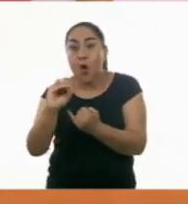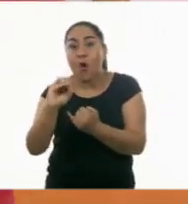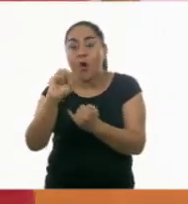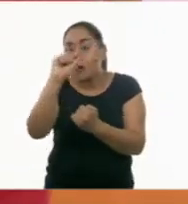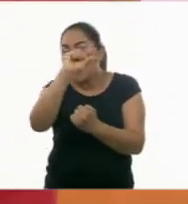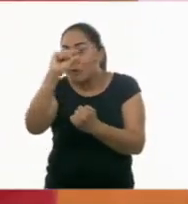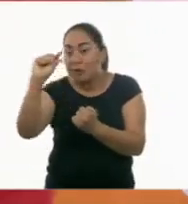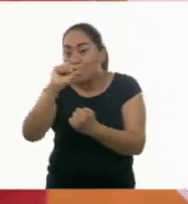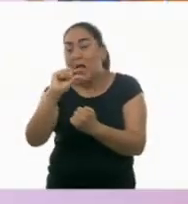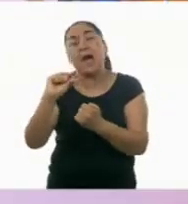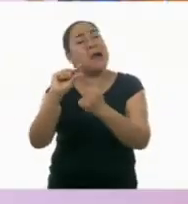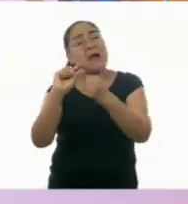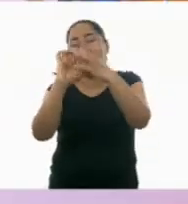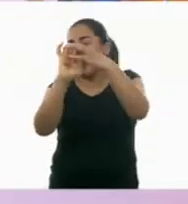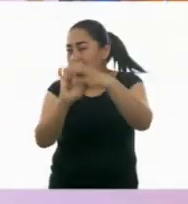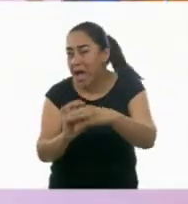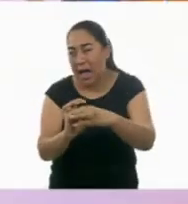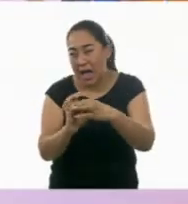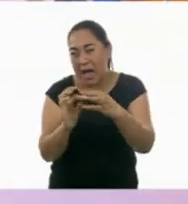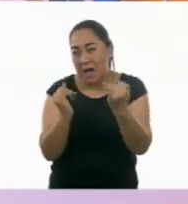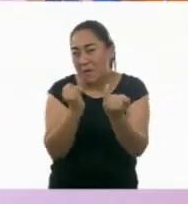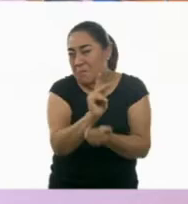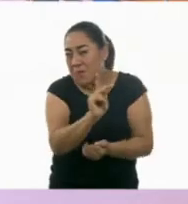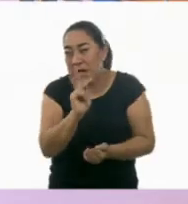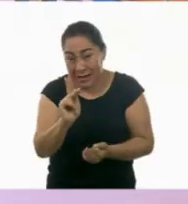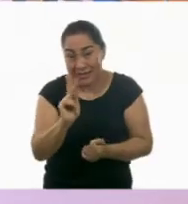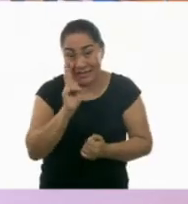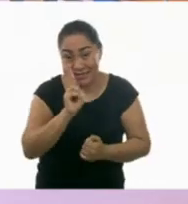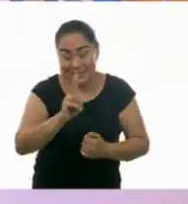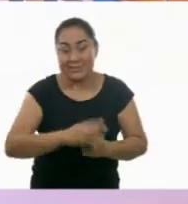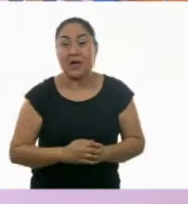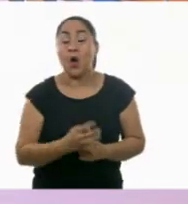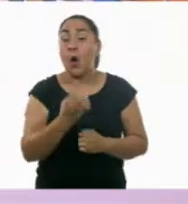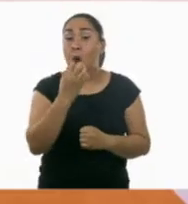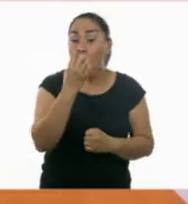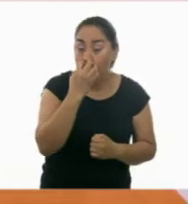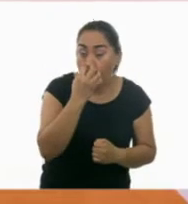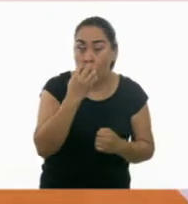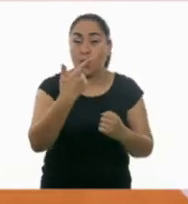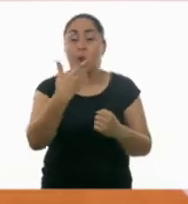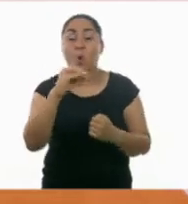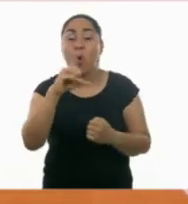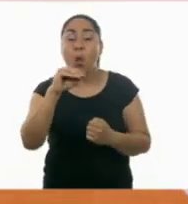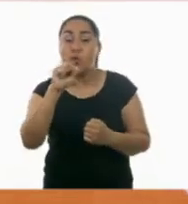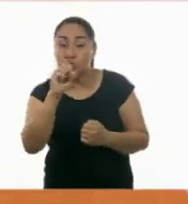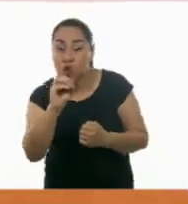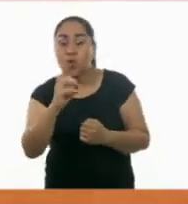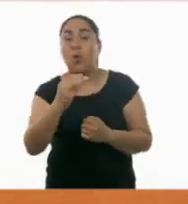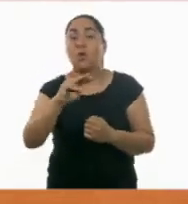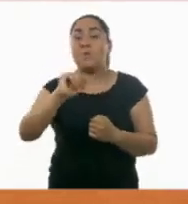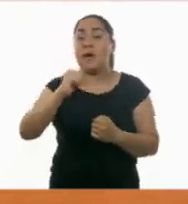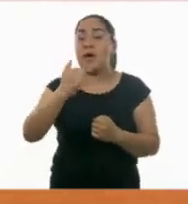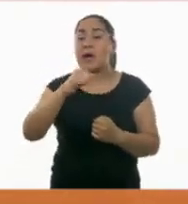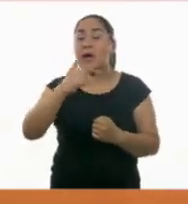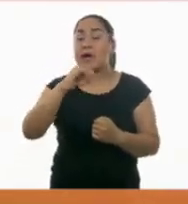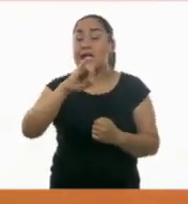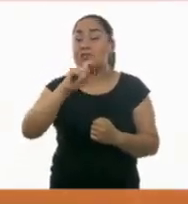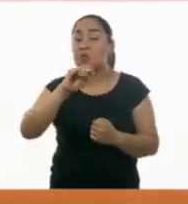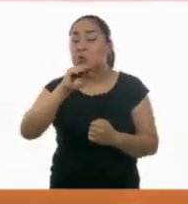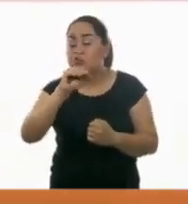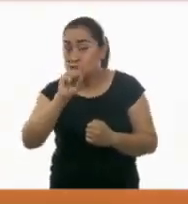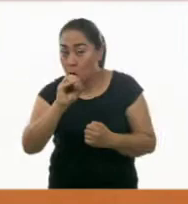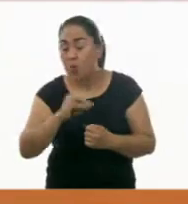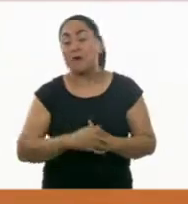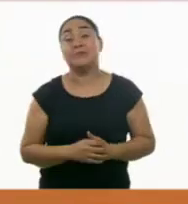Entonces, también es muy parecido, si no es que iguales, oso, goloso y majestuoso. Y todas